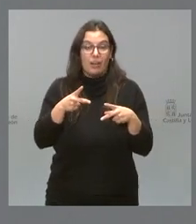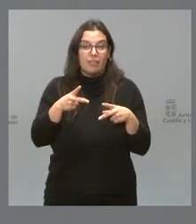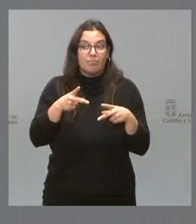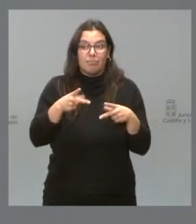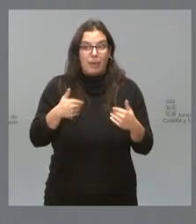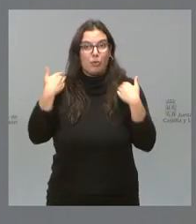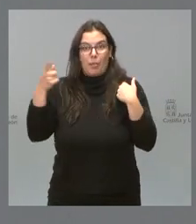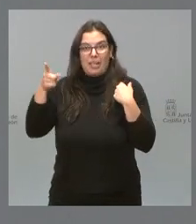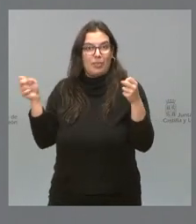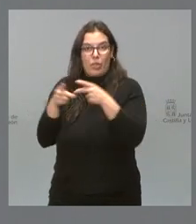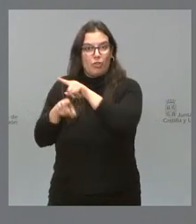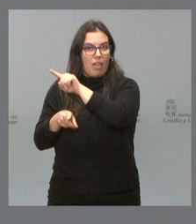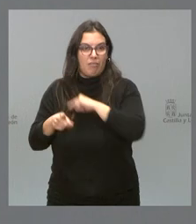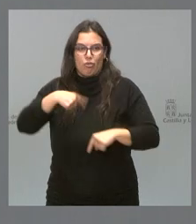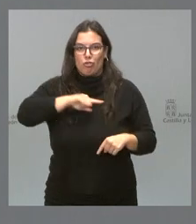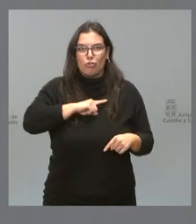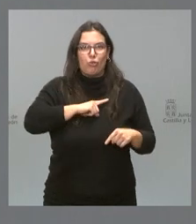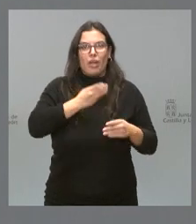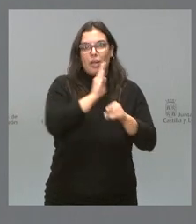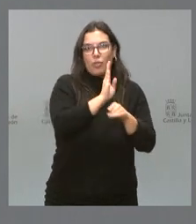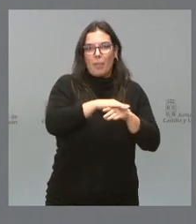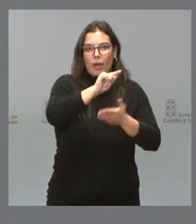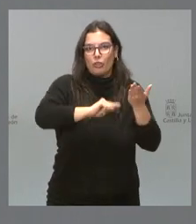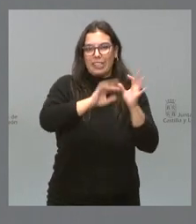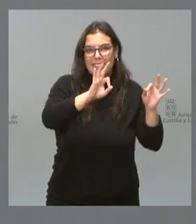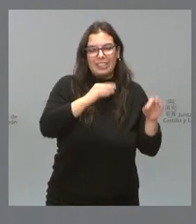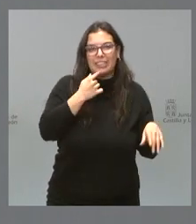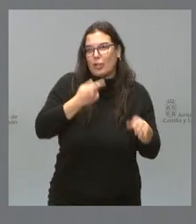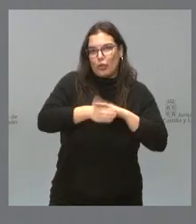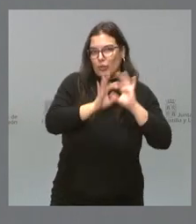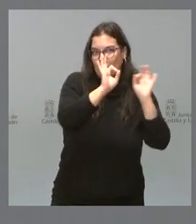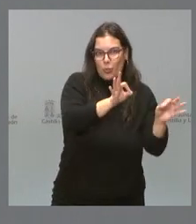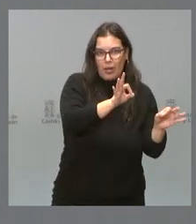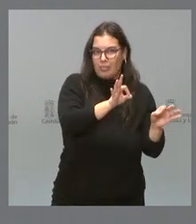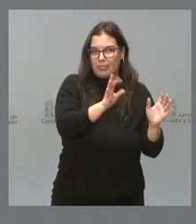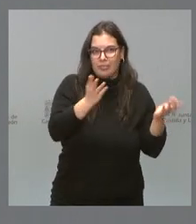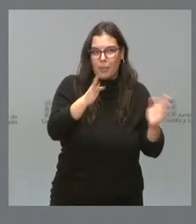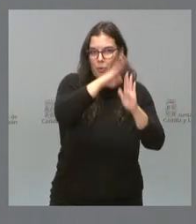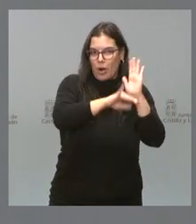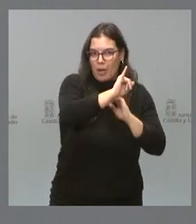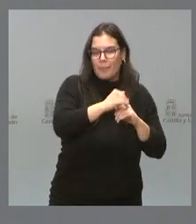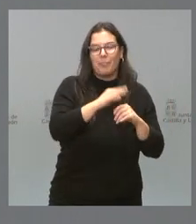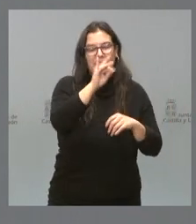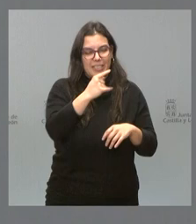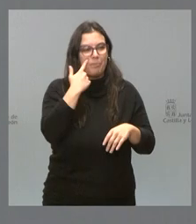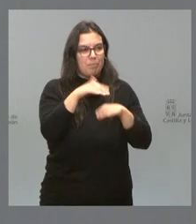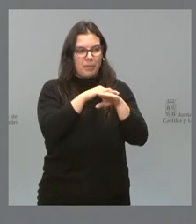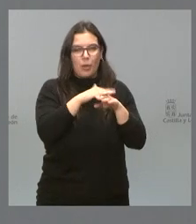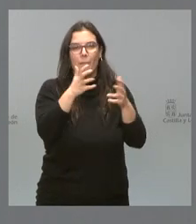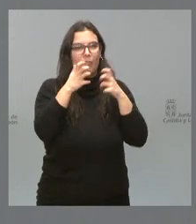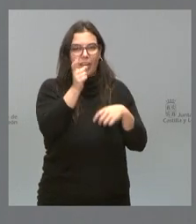contratar trabajadores y las ayudas para trabajadores se mantienen y se mantienen ahí está el programa dique Sí perdón